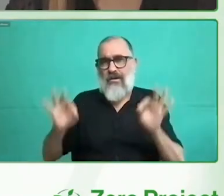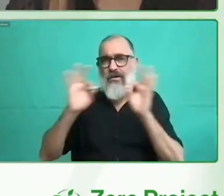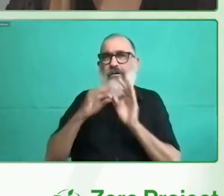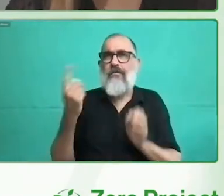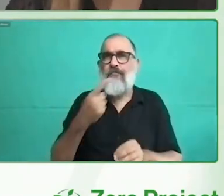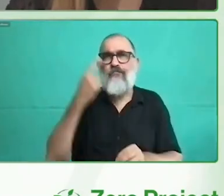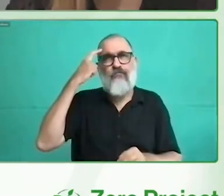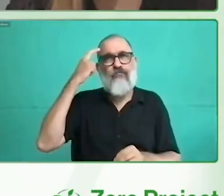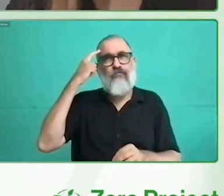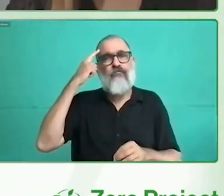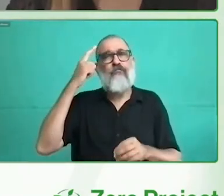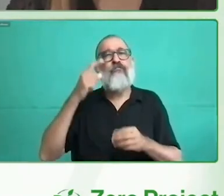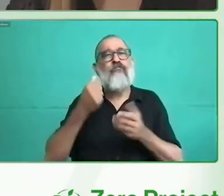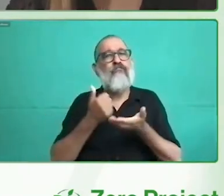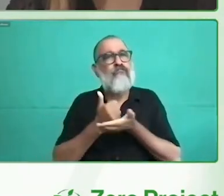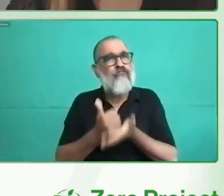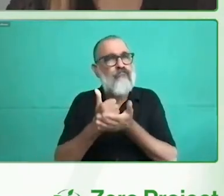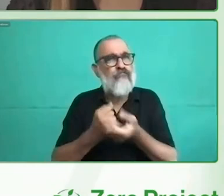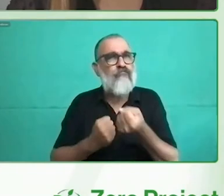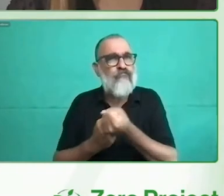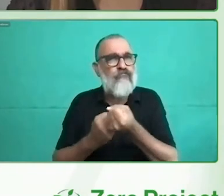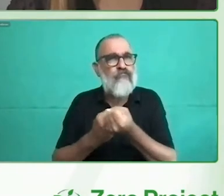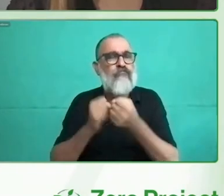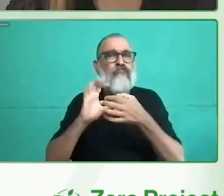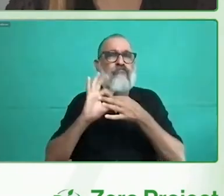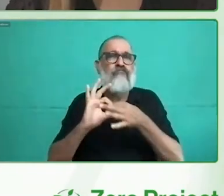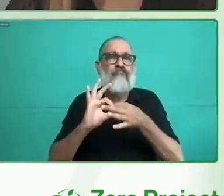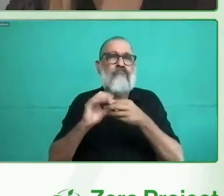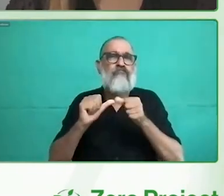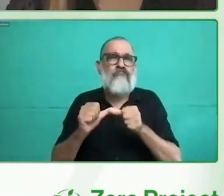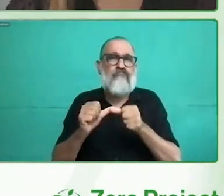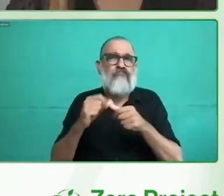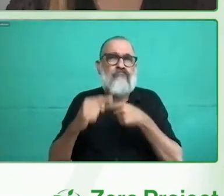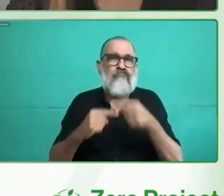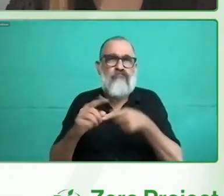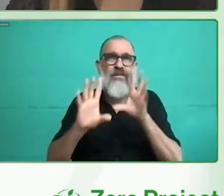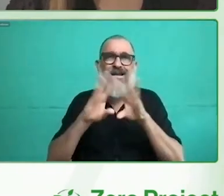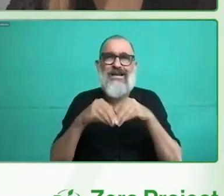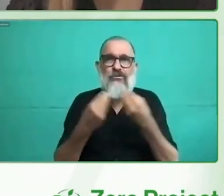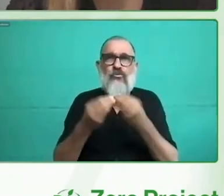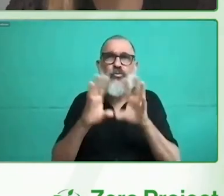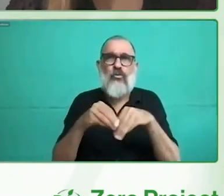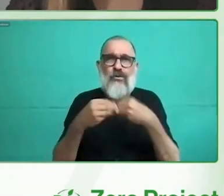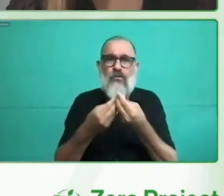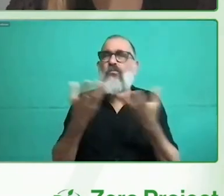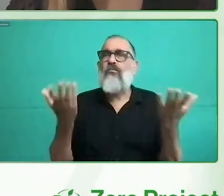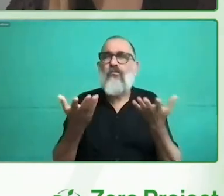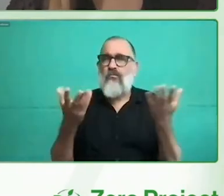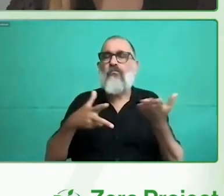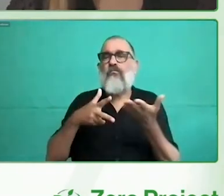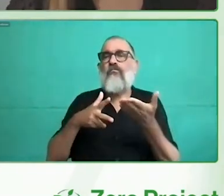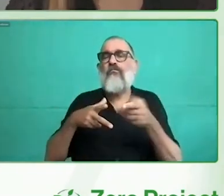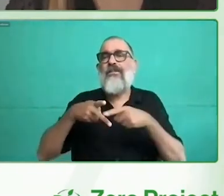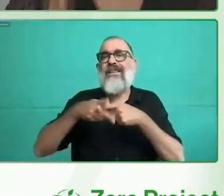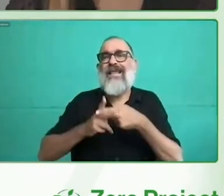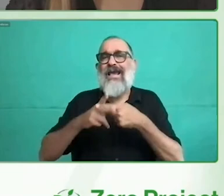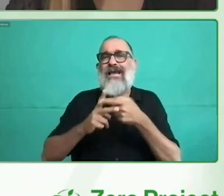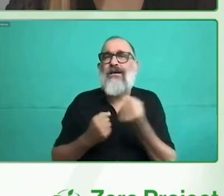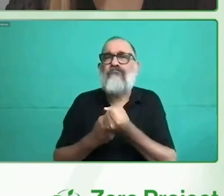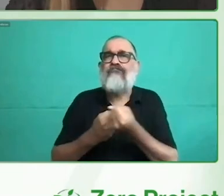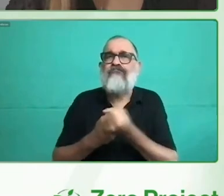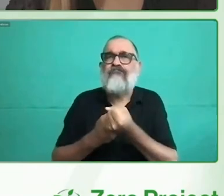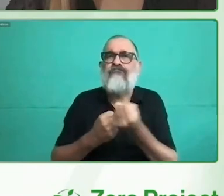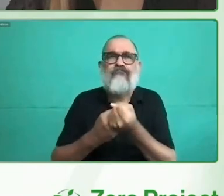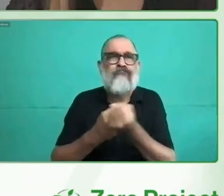acompañándolos. Hemos tenido el año pasado, por ejemplo, talleres de comercio electrónico. Dada